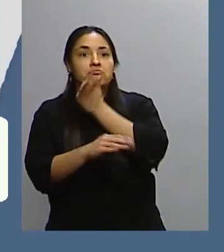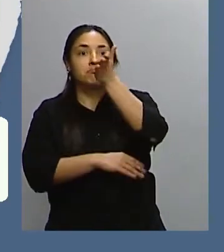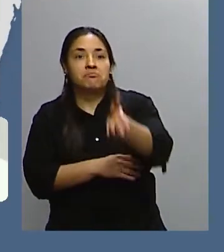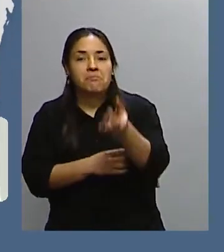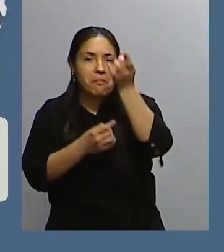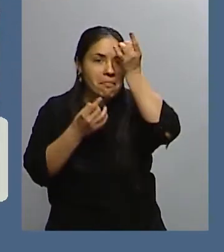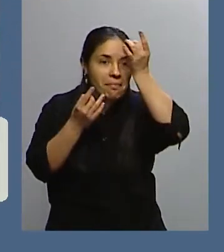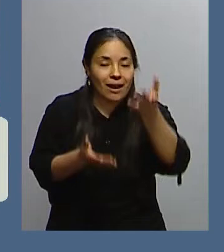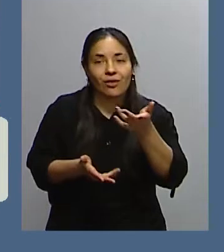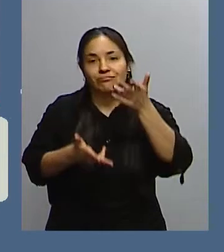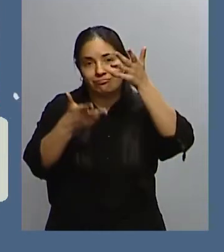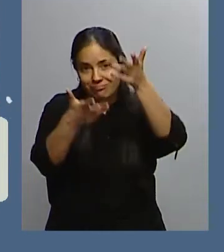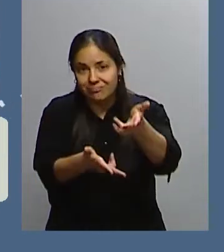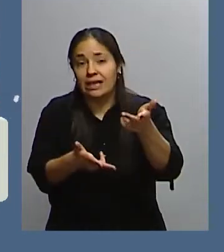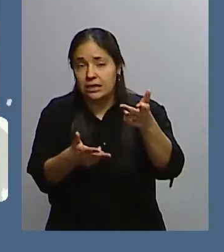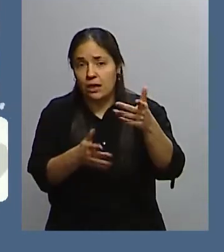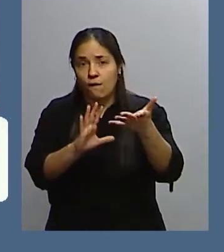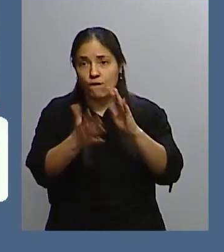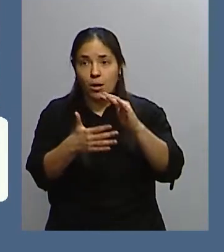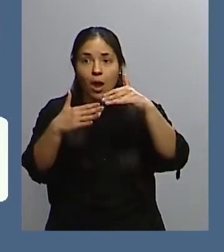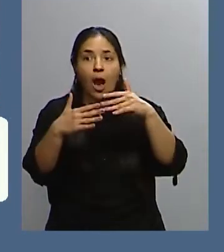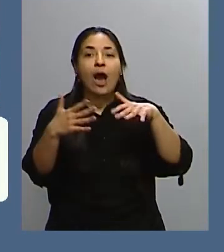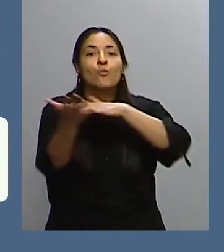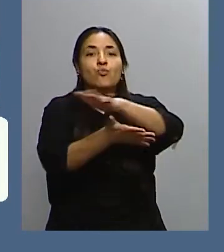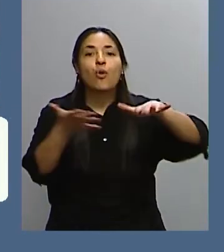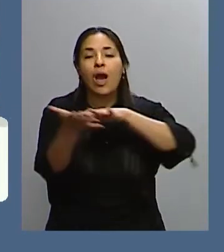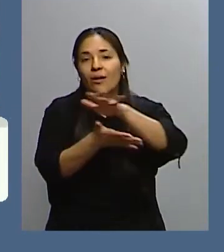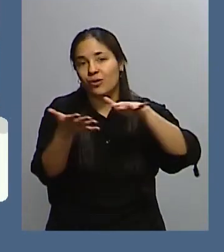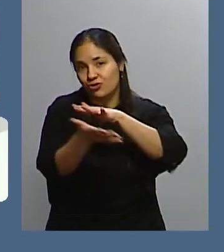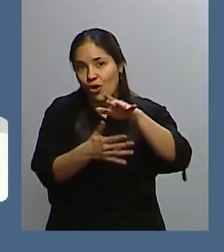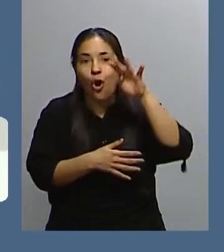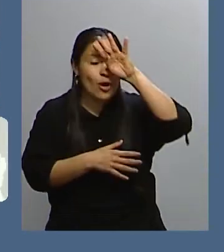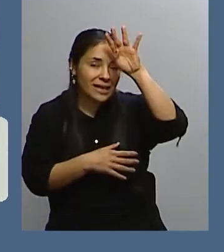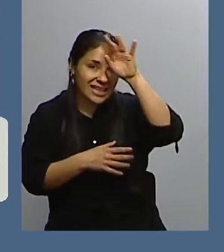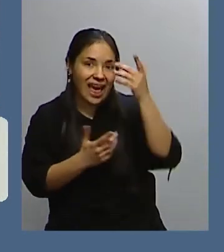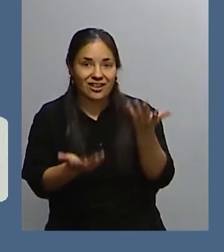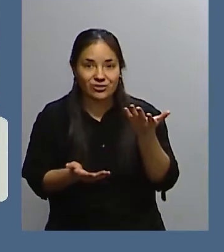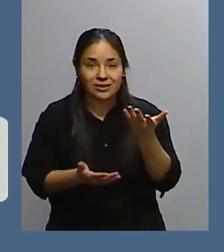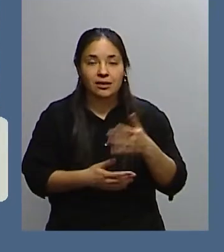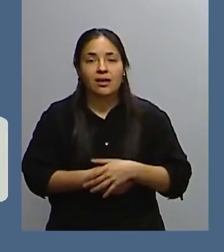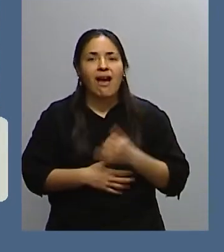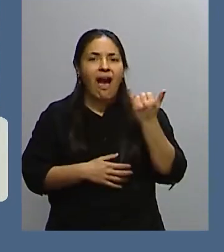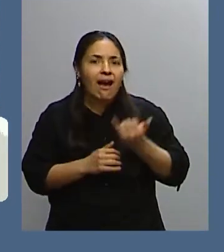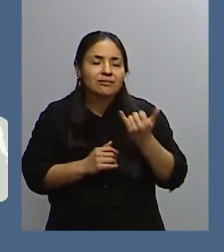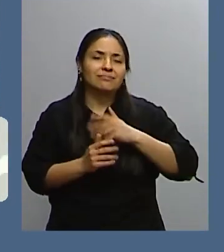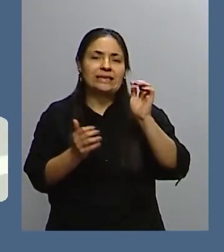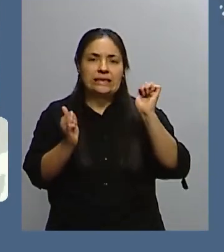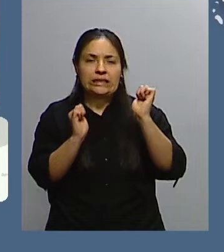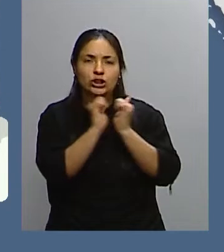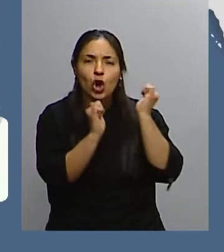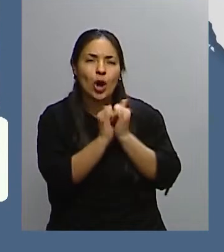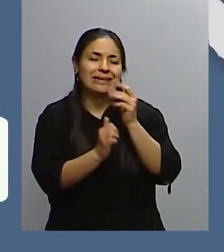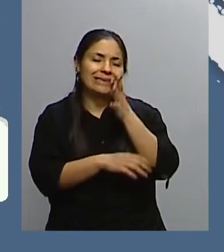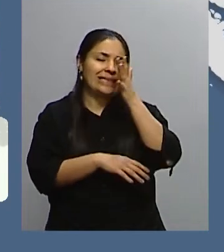Iglesia, por parte de la Iglesia Católica a los pueblos originarios, a las primeras naciones. Bueno, hay historias dramáticas y terribles en